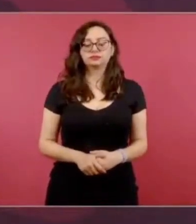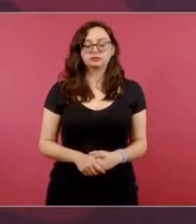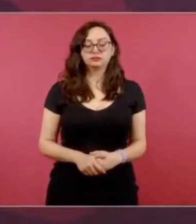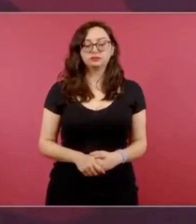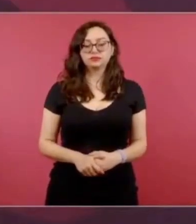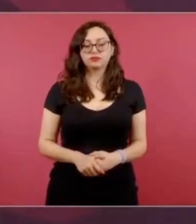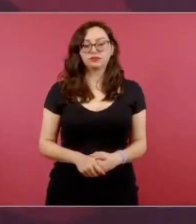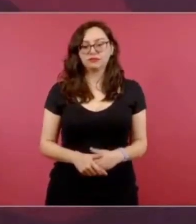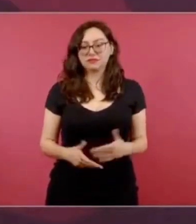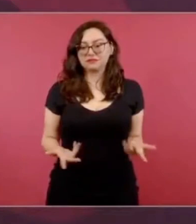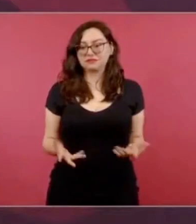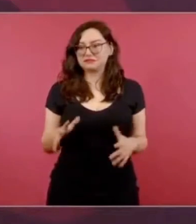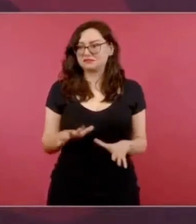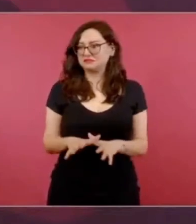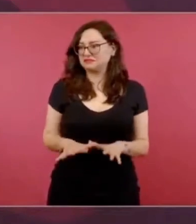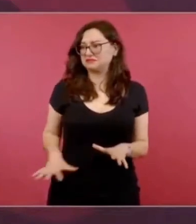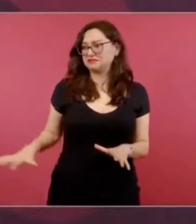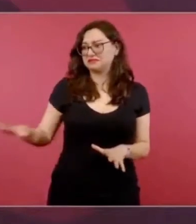a apoyar